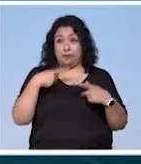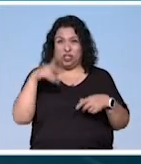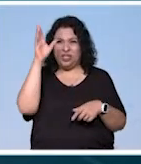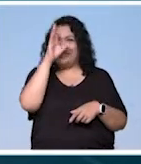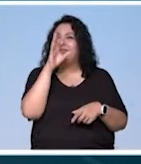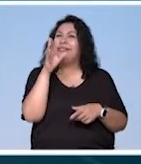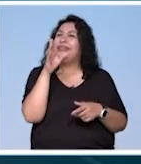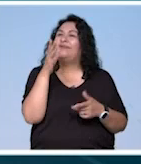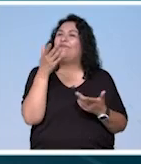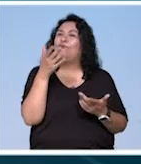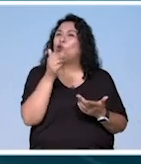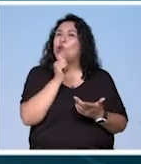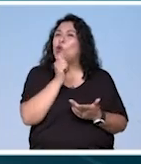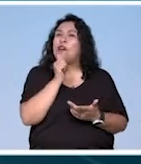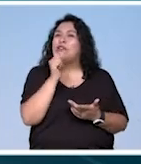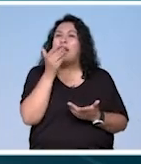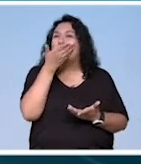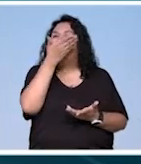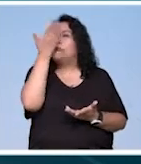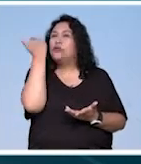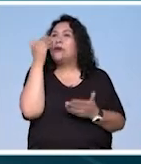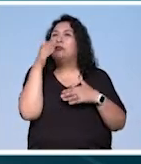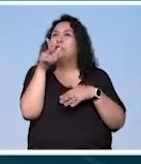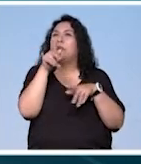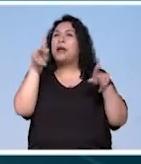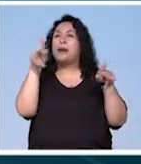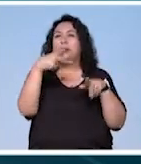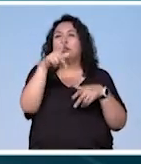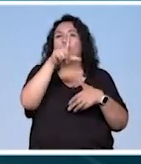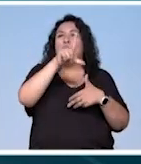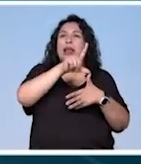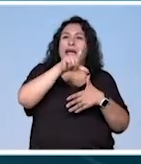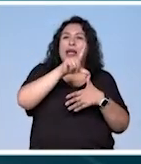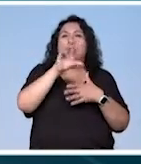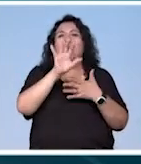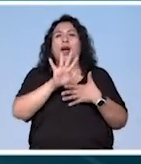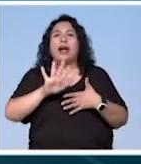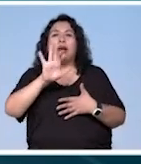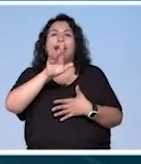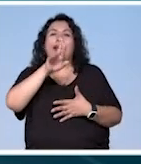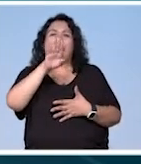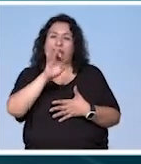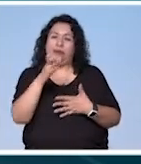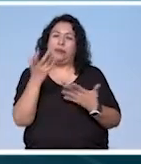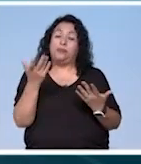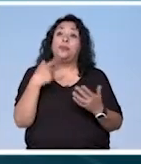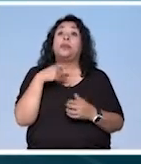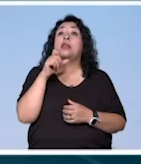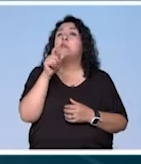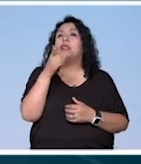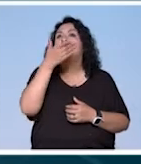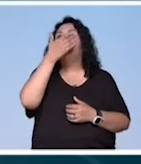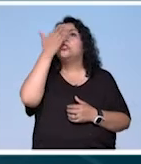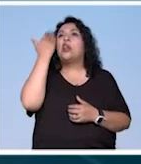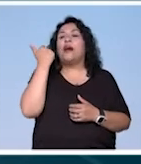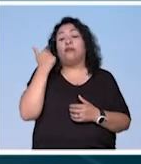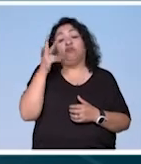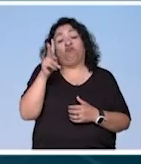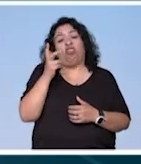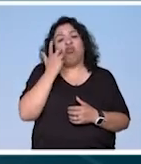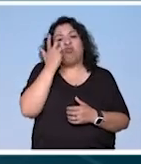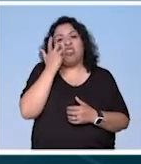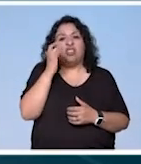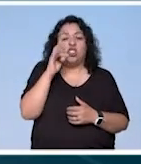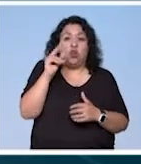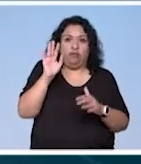científicos todavía no tienen mucho conocimiento sobre las aves de América Latina y el Caribe. Además, desconoce, deliberadamente